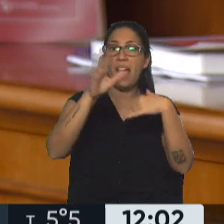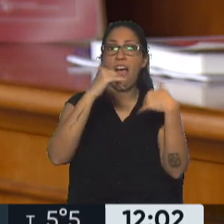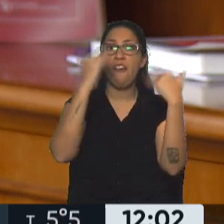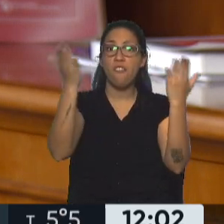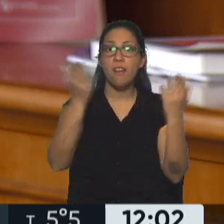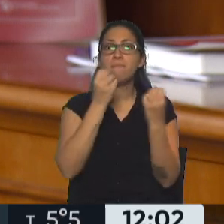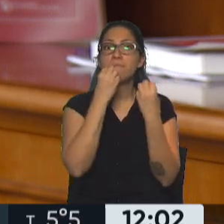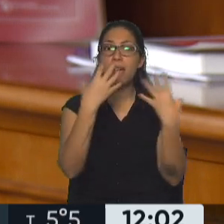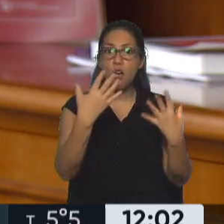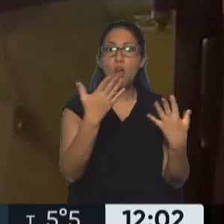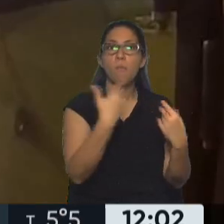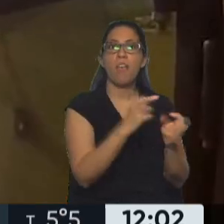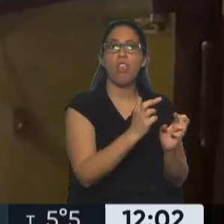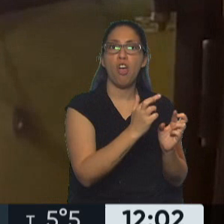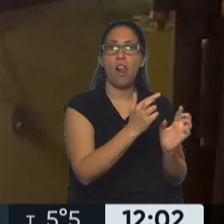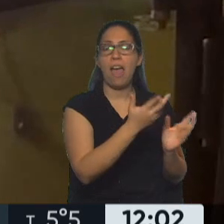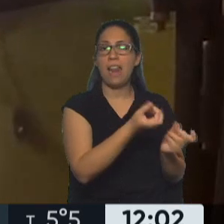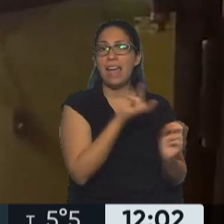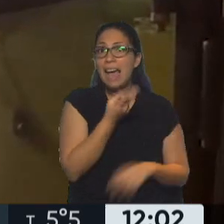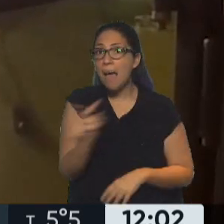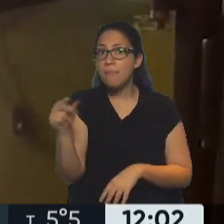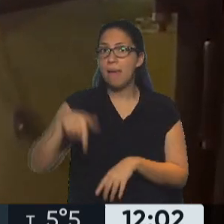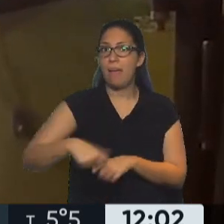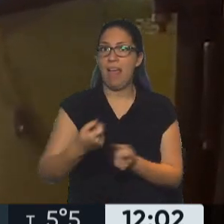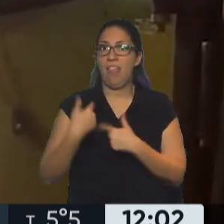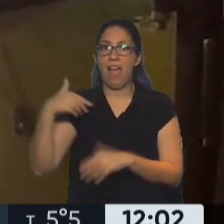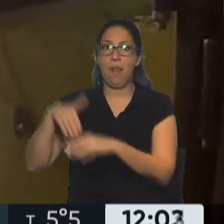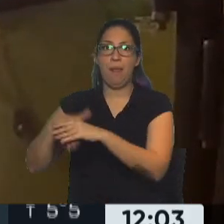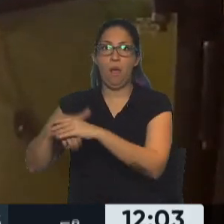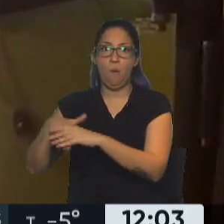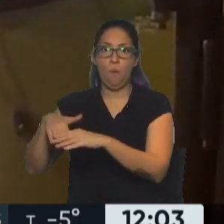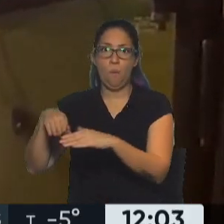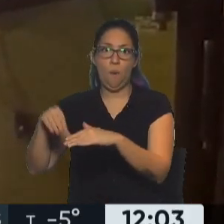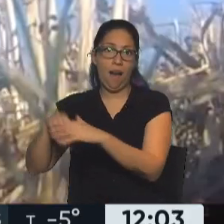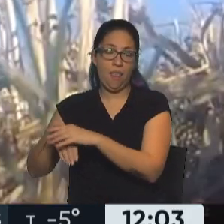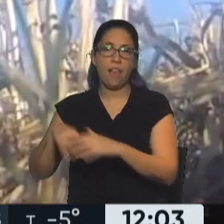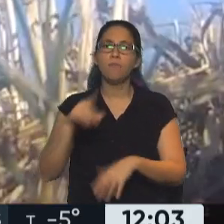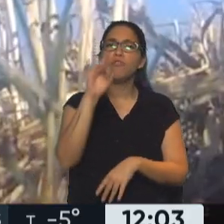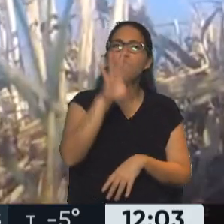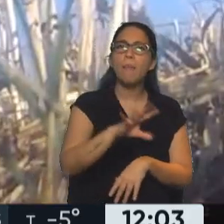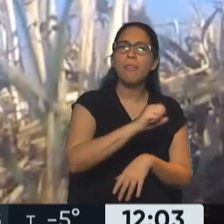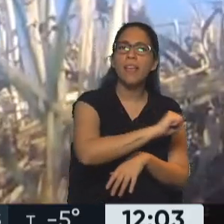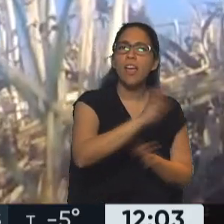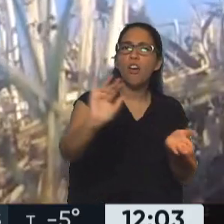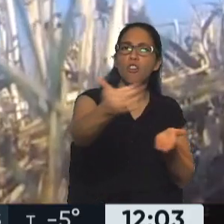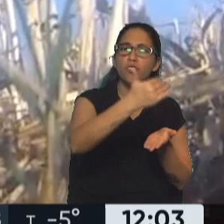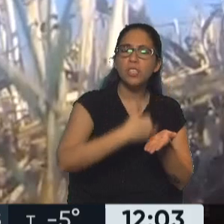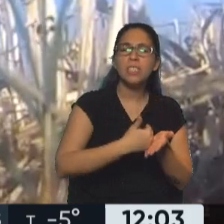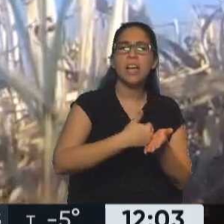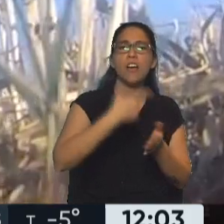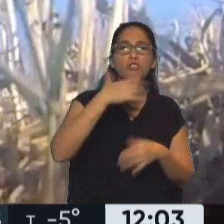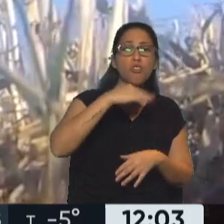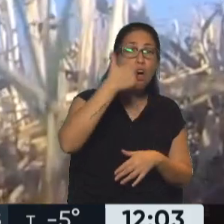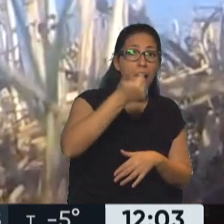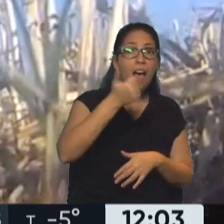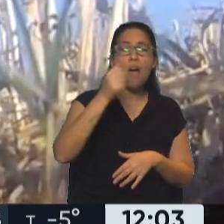y nos permitan contar con más dólares, sobre todo durante el mes de agosto. ¿La medida es solo para la soja o también involucra otras cosechas como la del trigo y el maíz? No, para